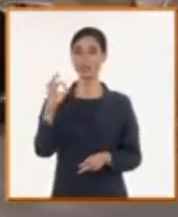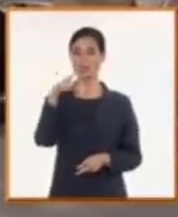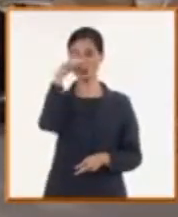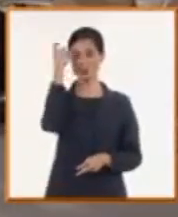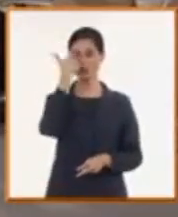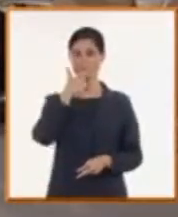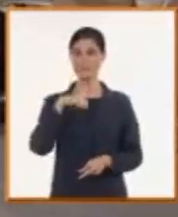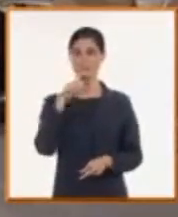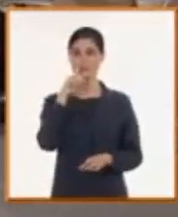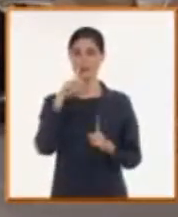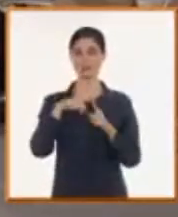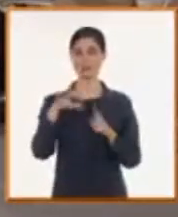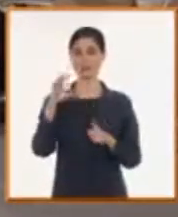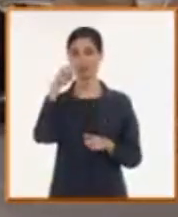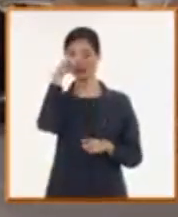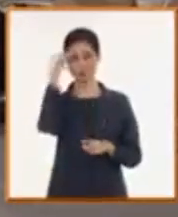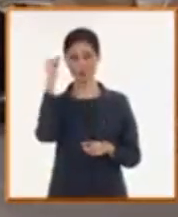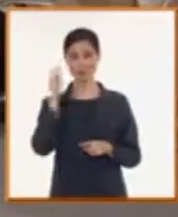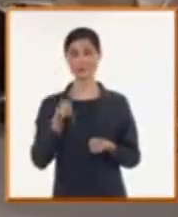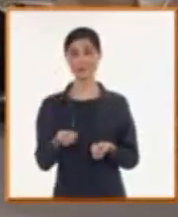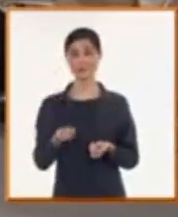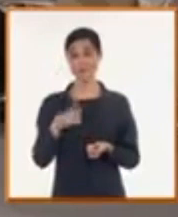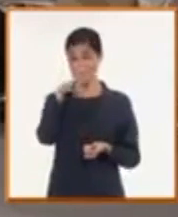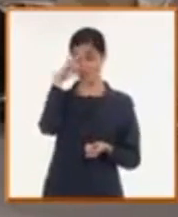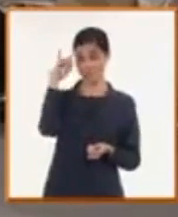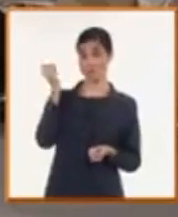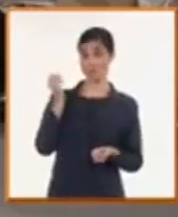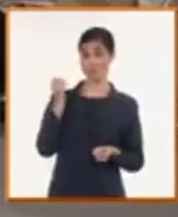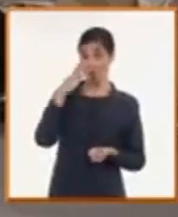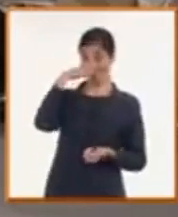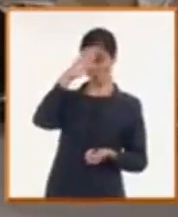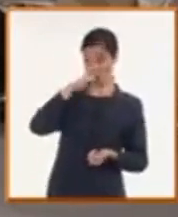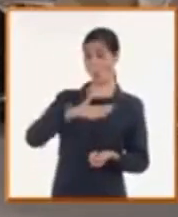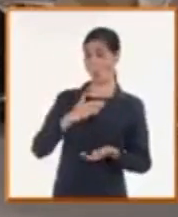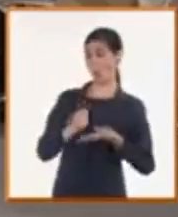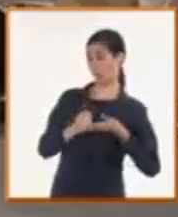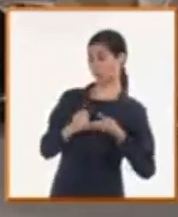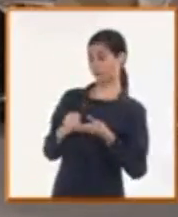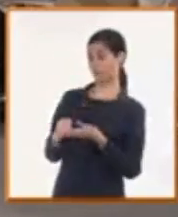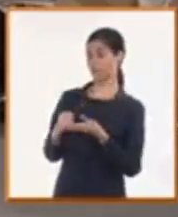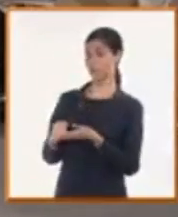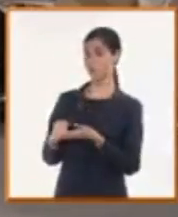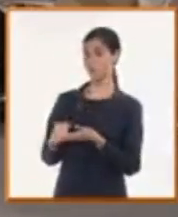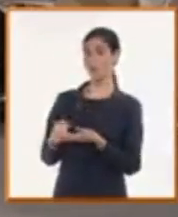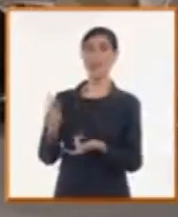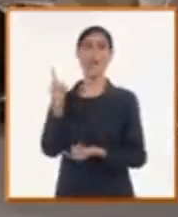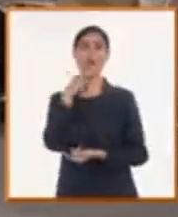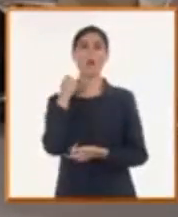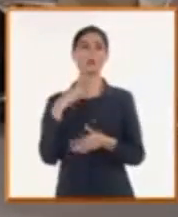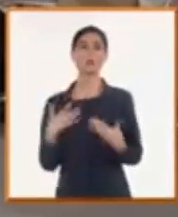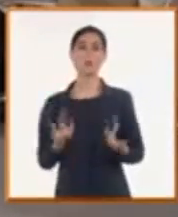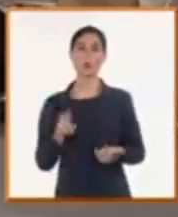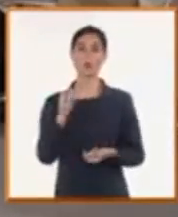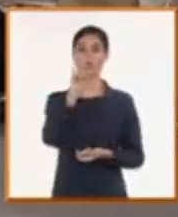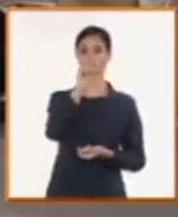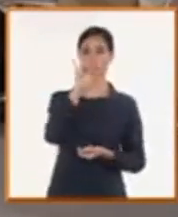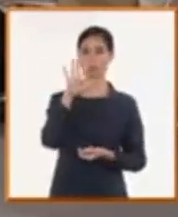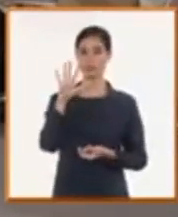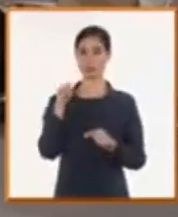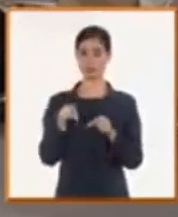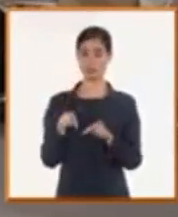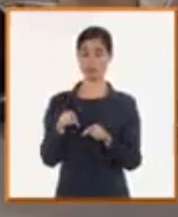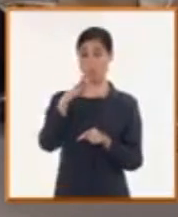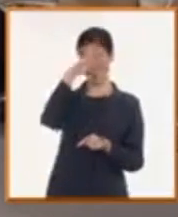Cuba entra sí, a apoyar. Sí, que, desde el 75 está implicada Cuba en esta. No, pero yo doy el antecedente